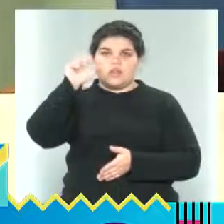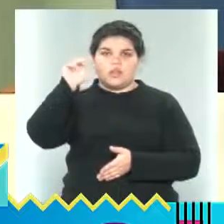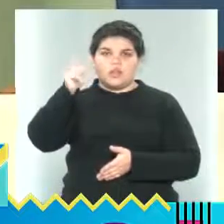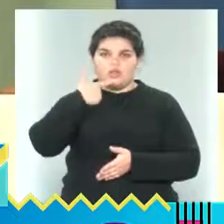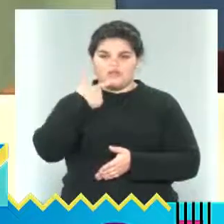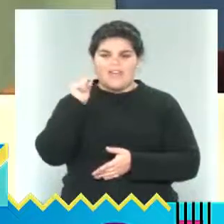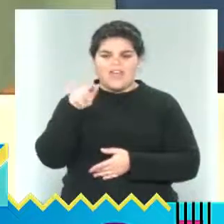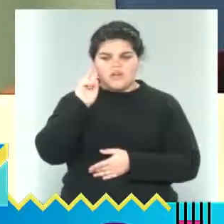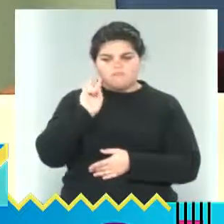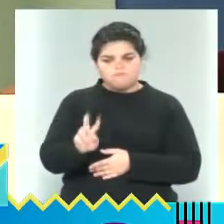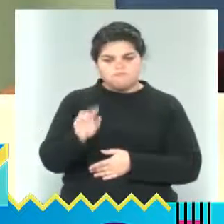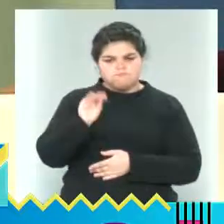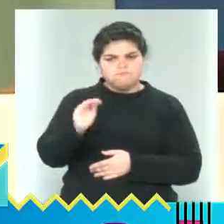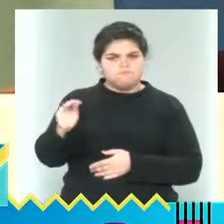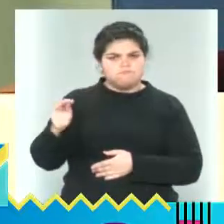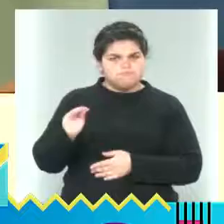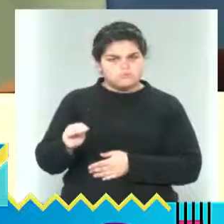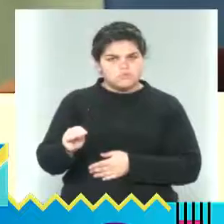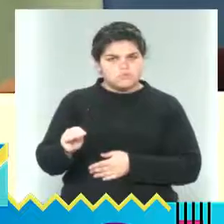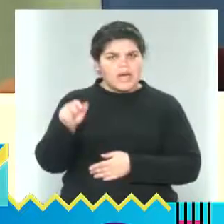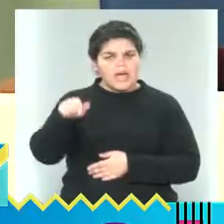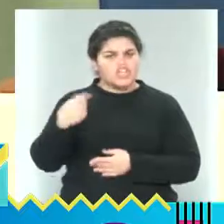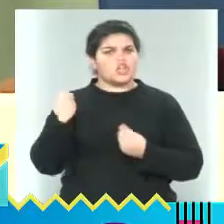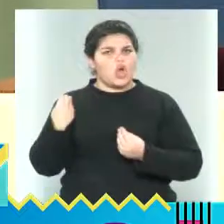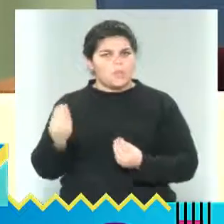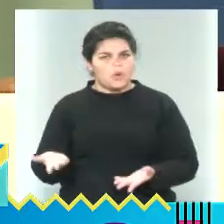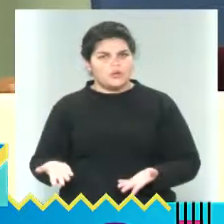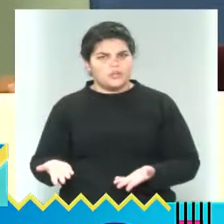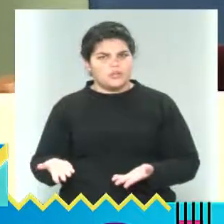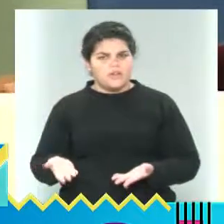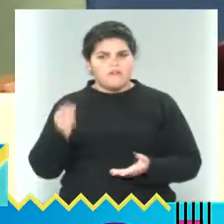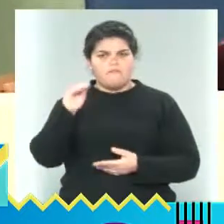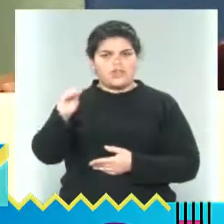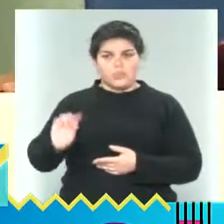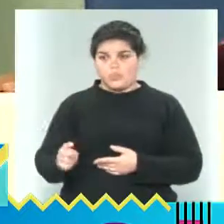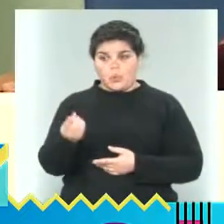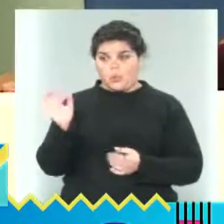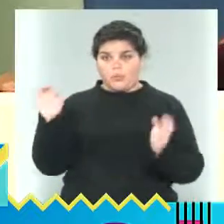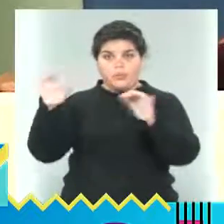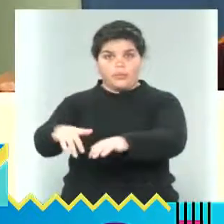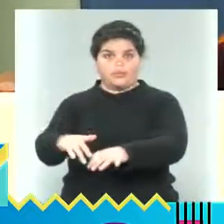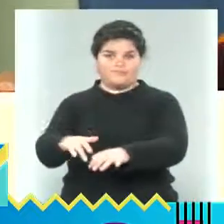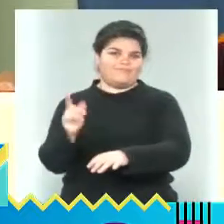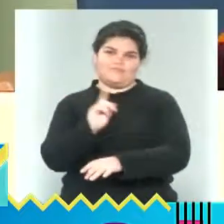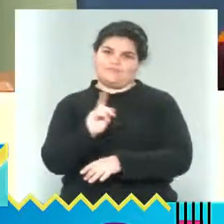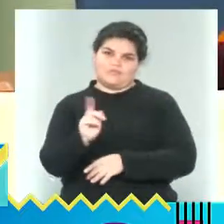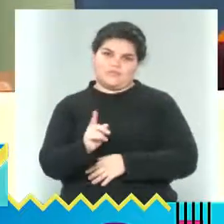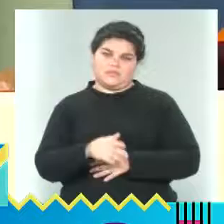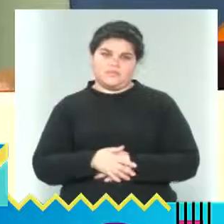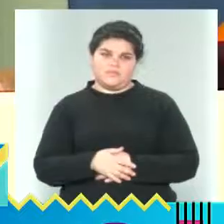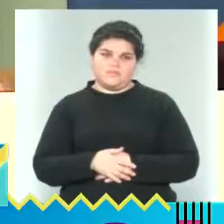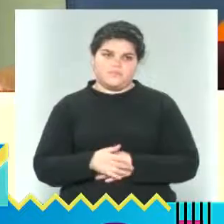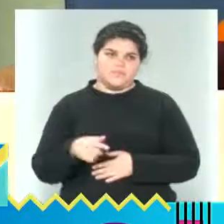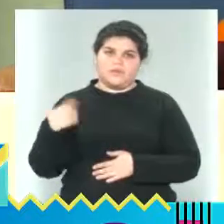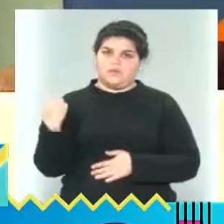que se ve, y no es basura, la basura no llega sola ahí, no llega a las acequias, no hay que ir